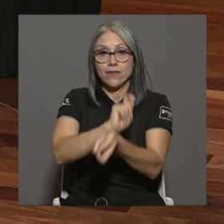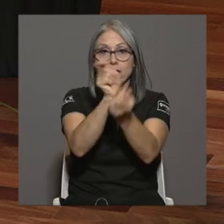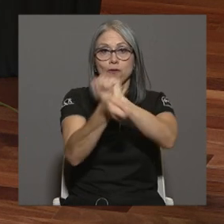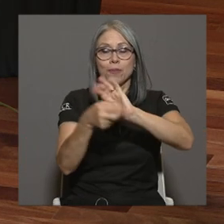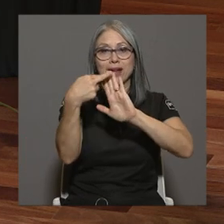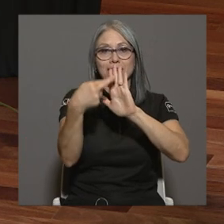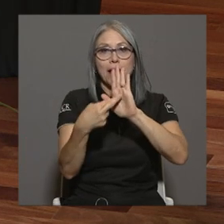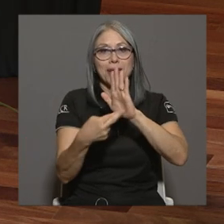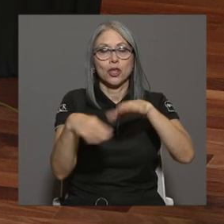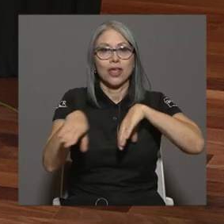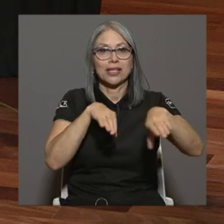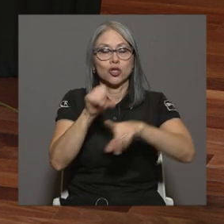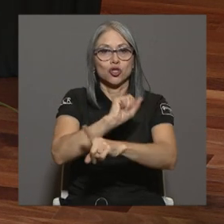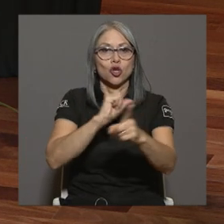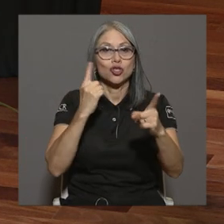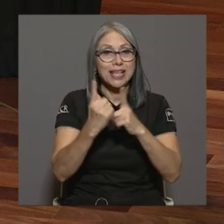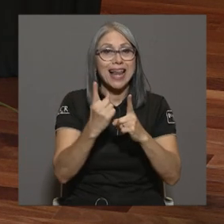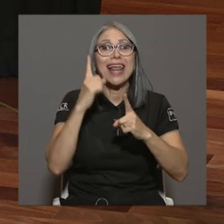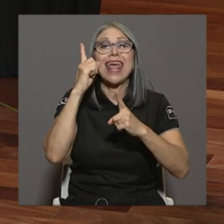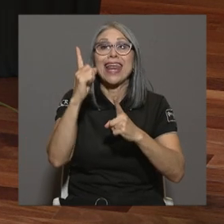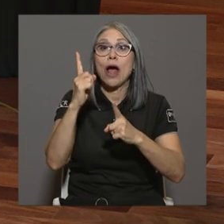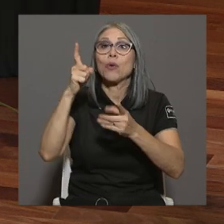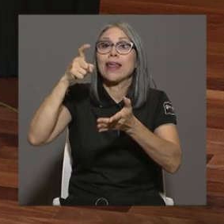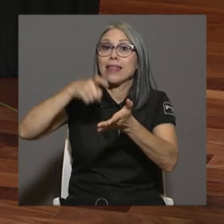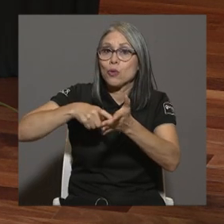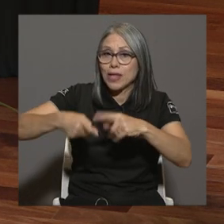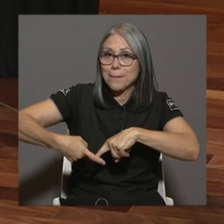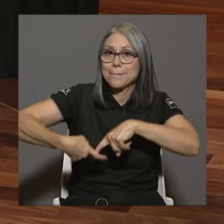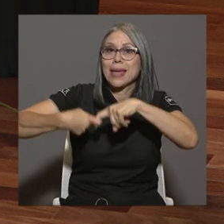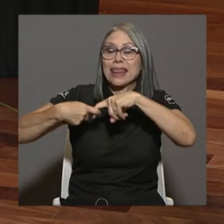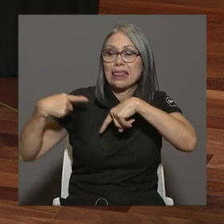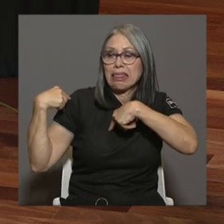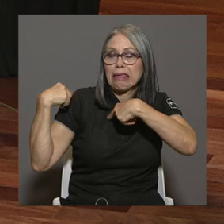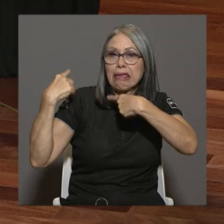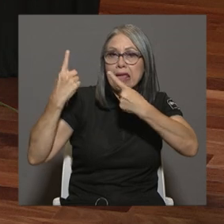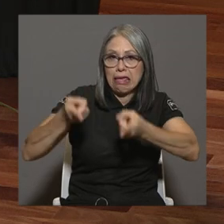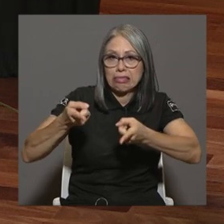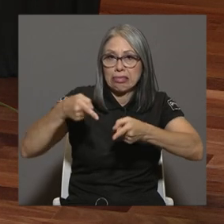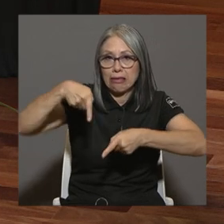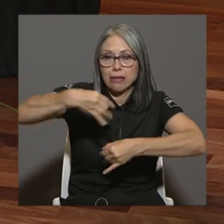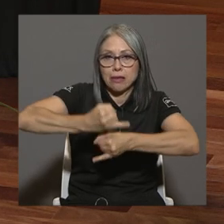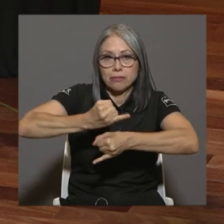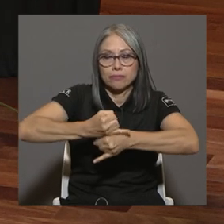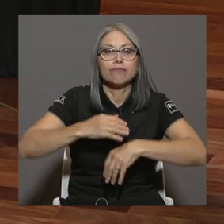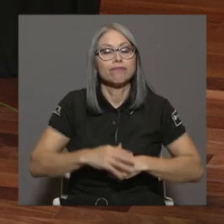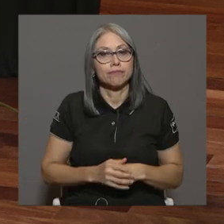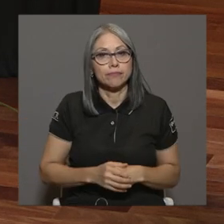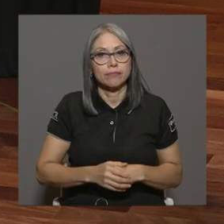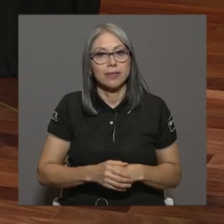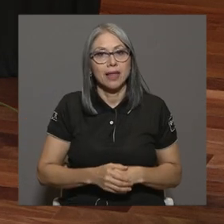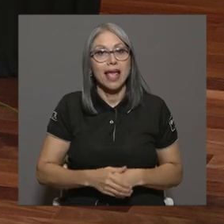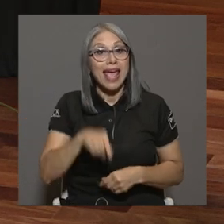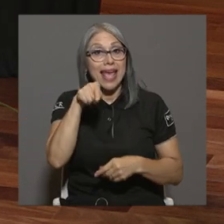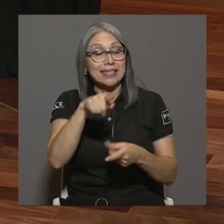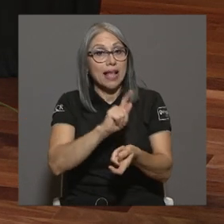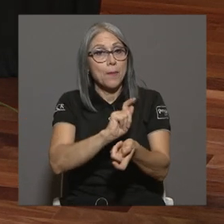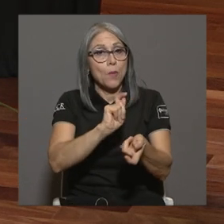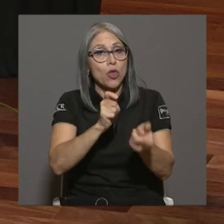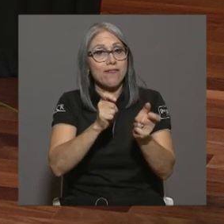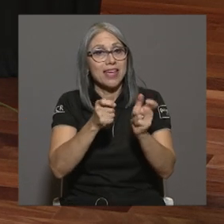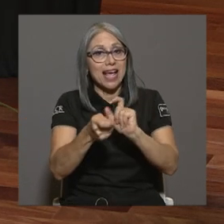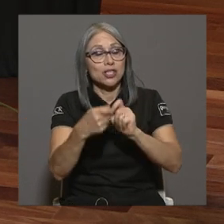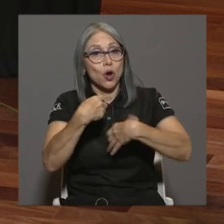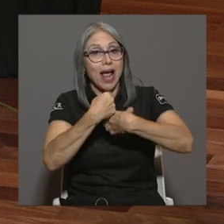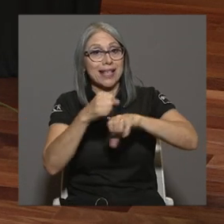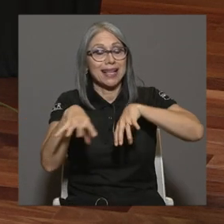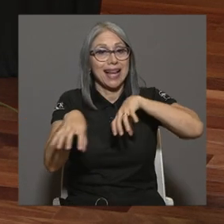Reglamento de Acción Social era una deuda pendiente que teníamos como institución. Esta modificación coloca a